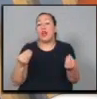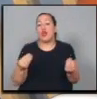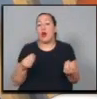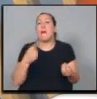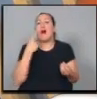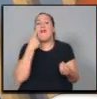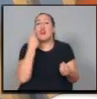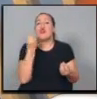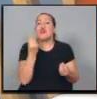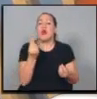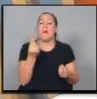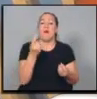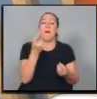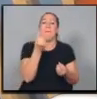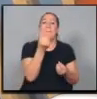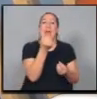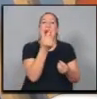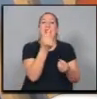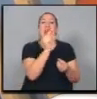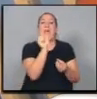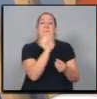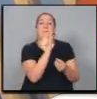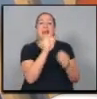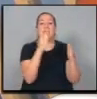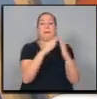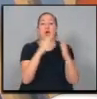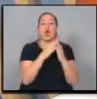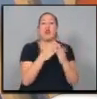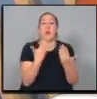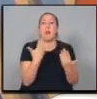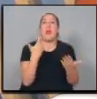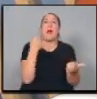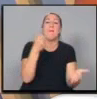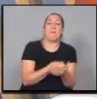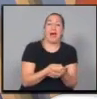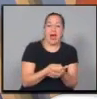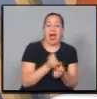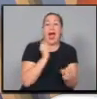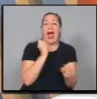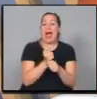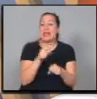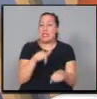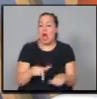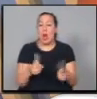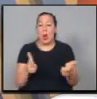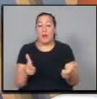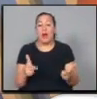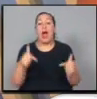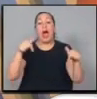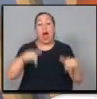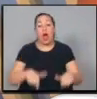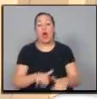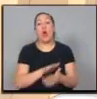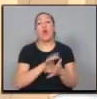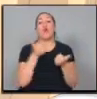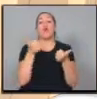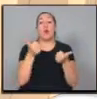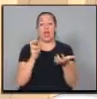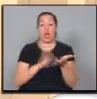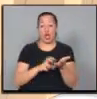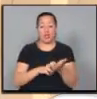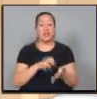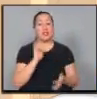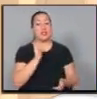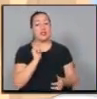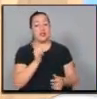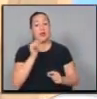y accesible para bolsillo, por lo menos de clase media, que sea pagable. Hasta ahora eso no estaba. Y ahora hay una buena noticia, Goro. Sí, de a